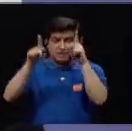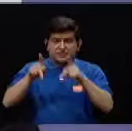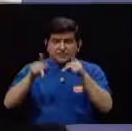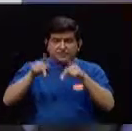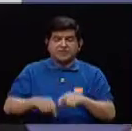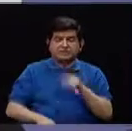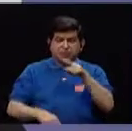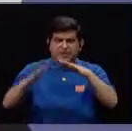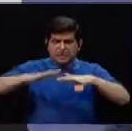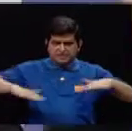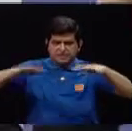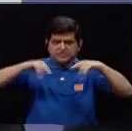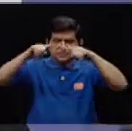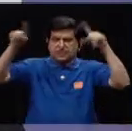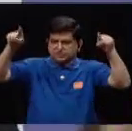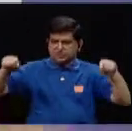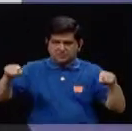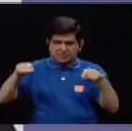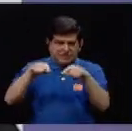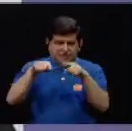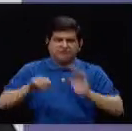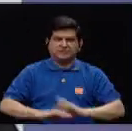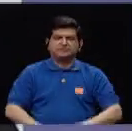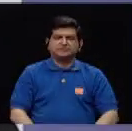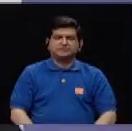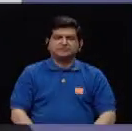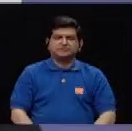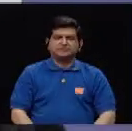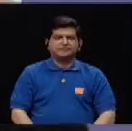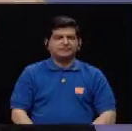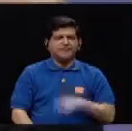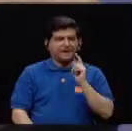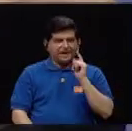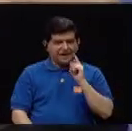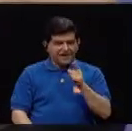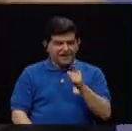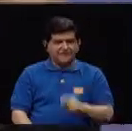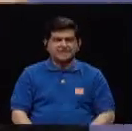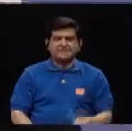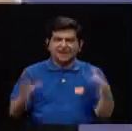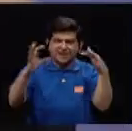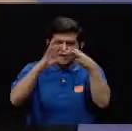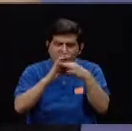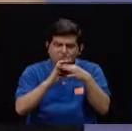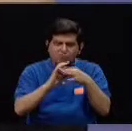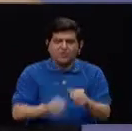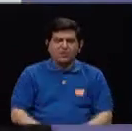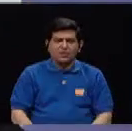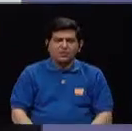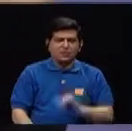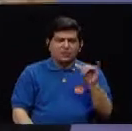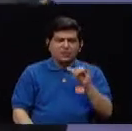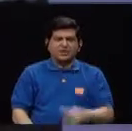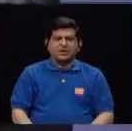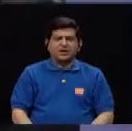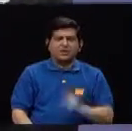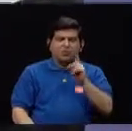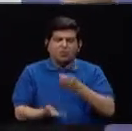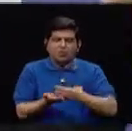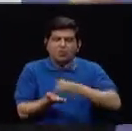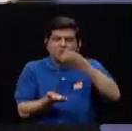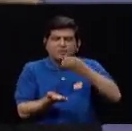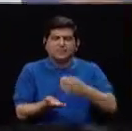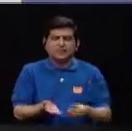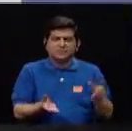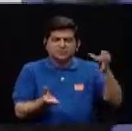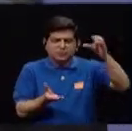público en un escenario, en una pantalla. Entonces ser ese puente, ser ese como ese envase en